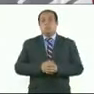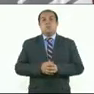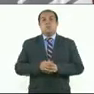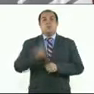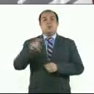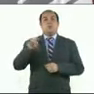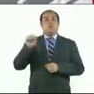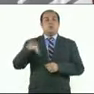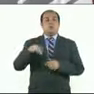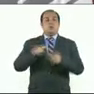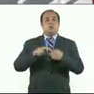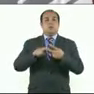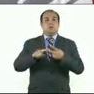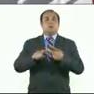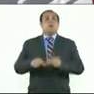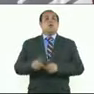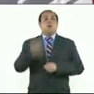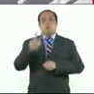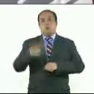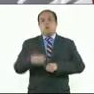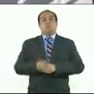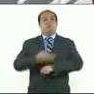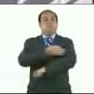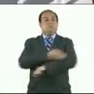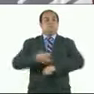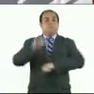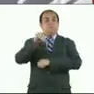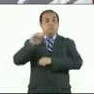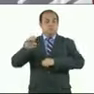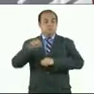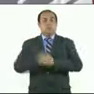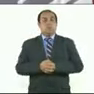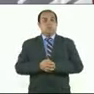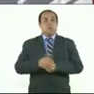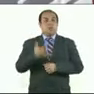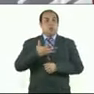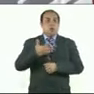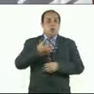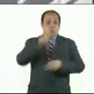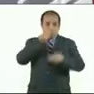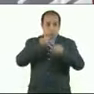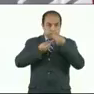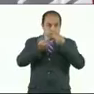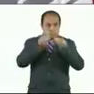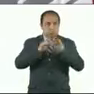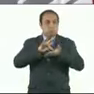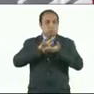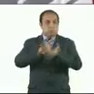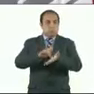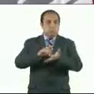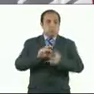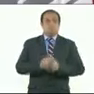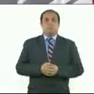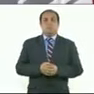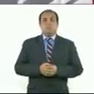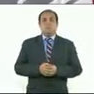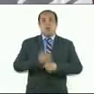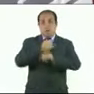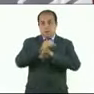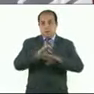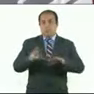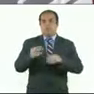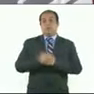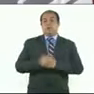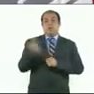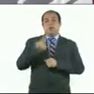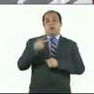Rubén Leñero como a las 2 familias del ISSSTE. Se le está dando alimentación y apoyo para que y la información que